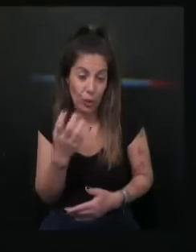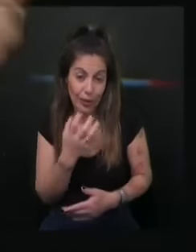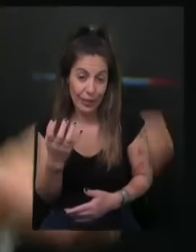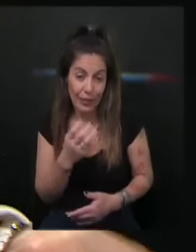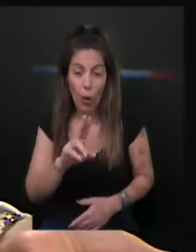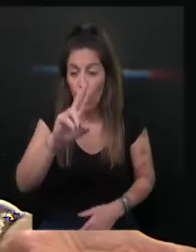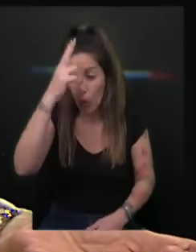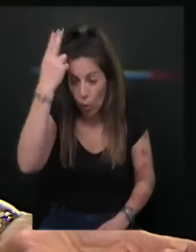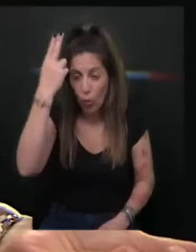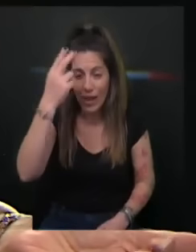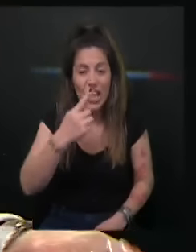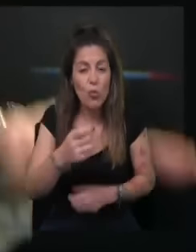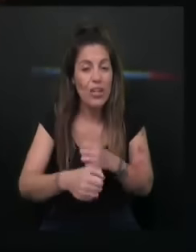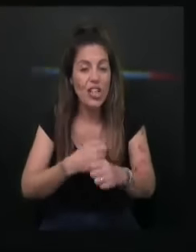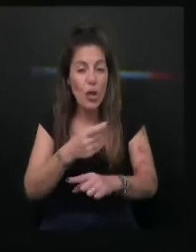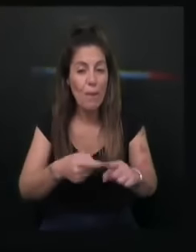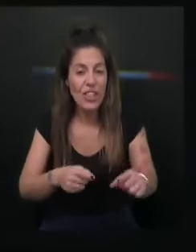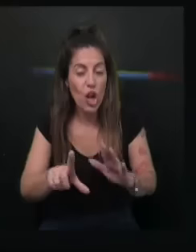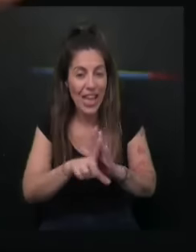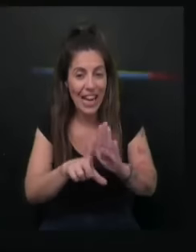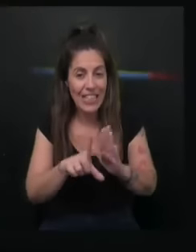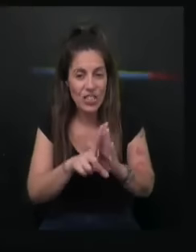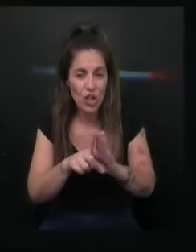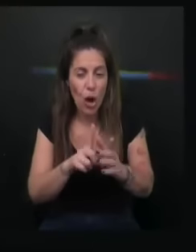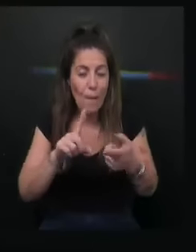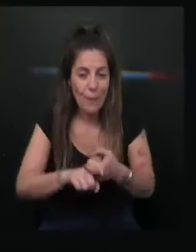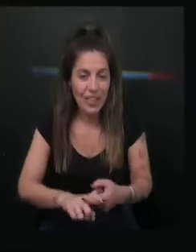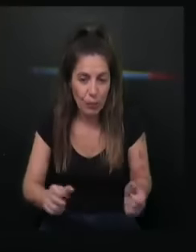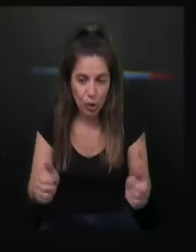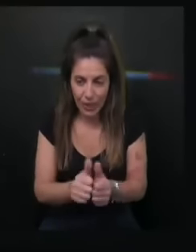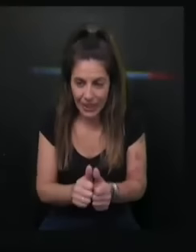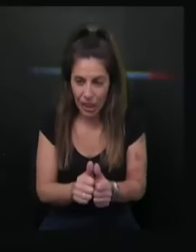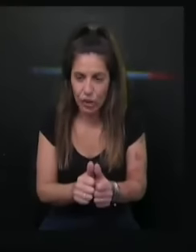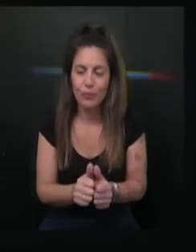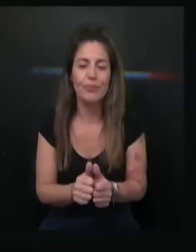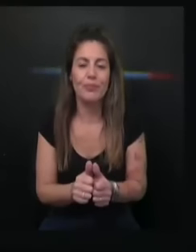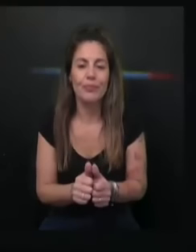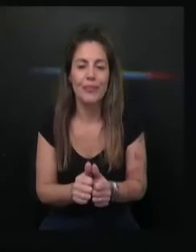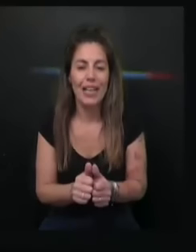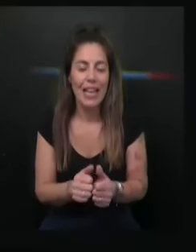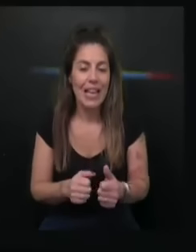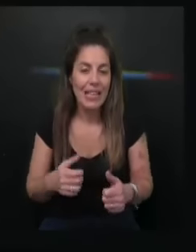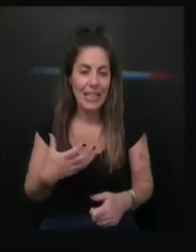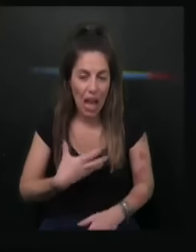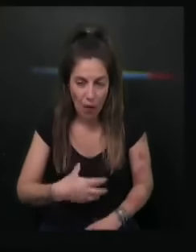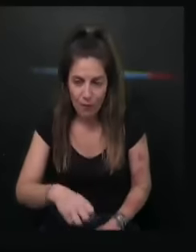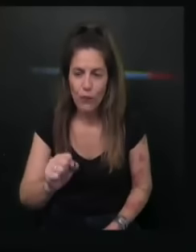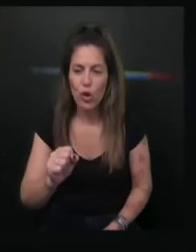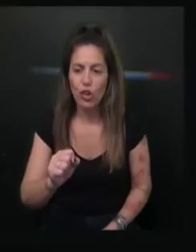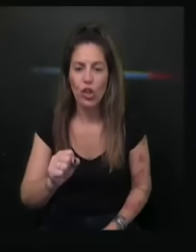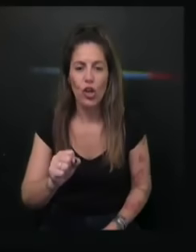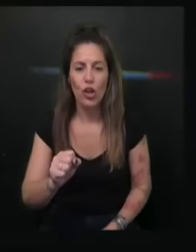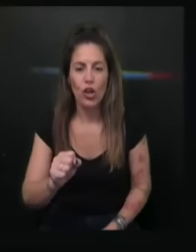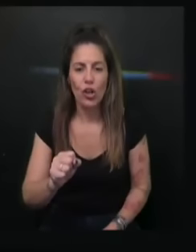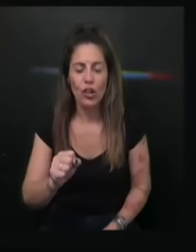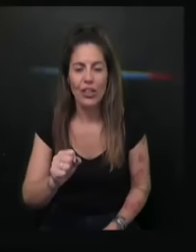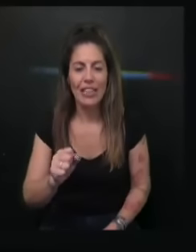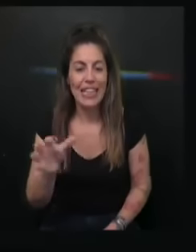Uruguay en un año y medio legalizó el matrimonio igualitario la interrupción voluntaria del embarazo y la el